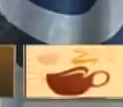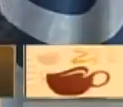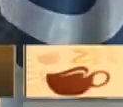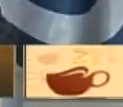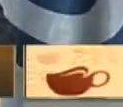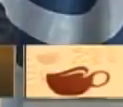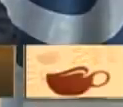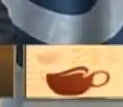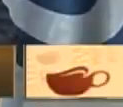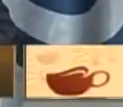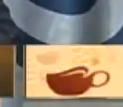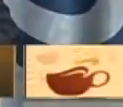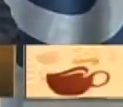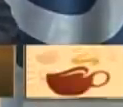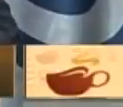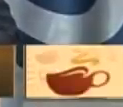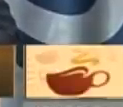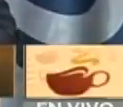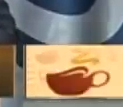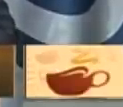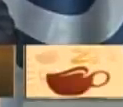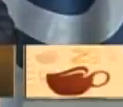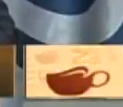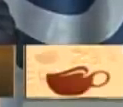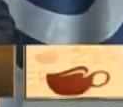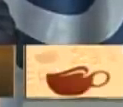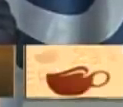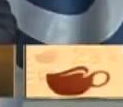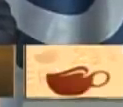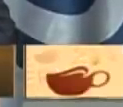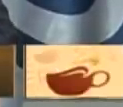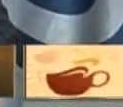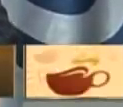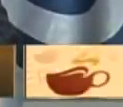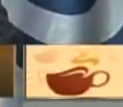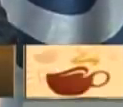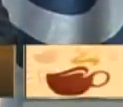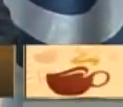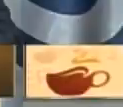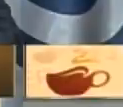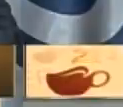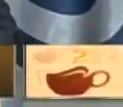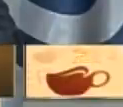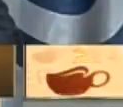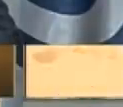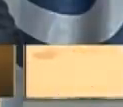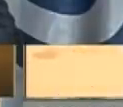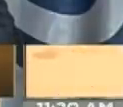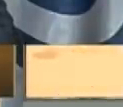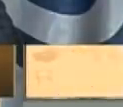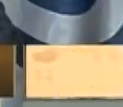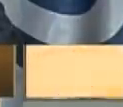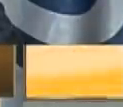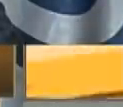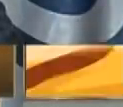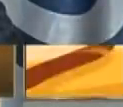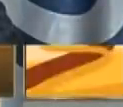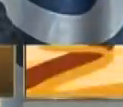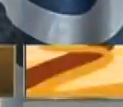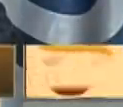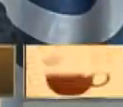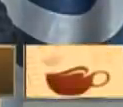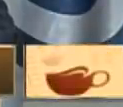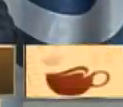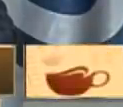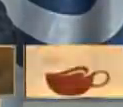allá de la propaganda transnacional que busca siempre colocar a Venezuela como el Estado violador de derechos